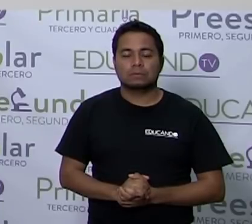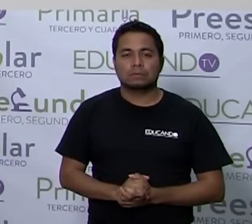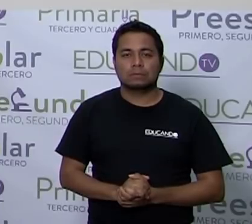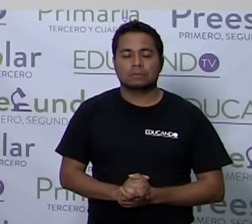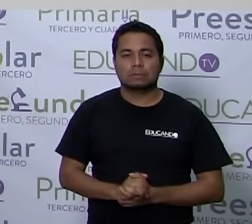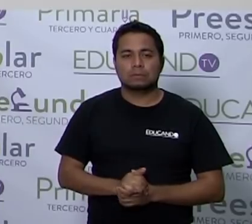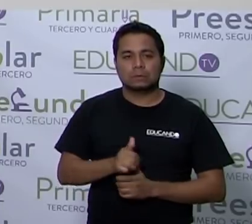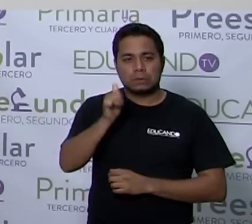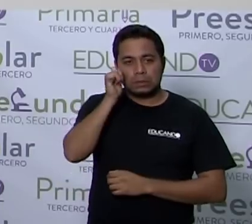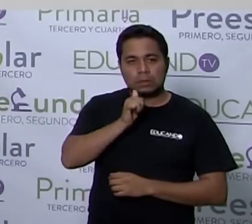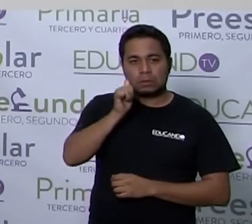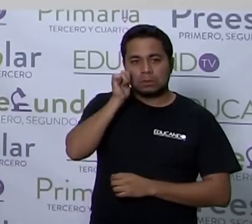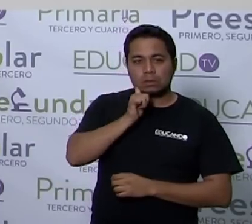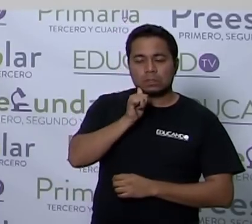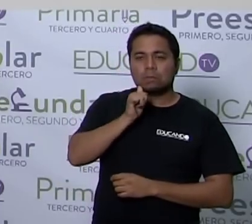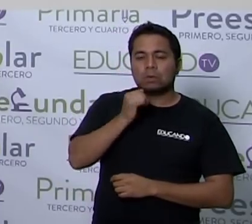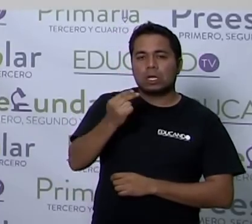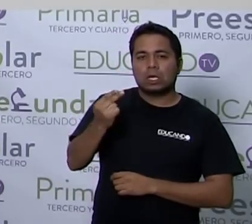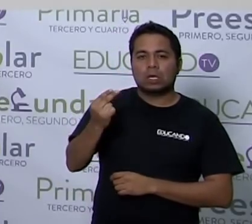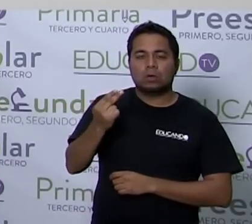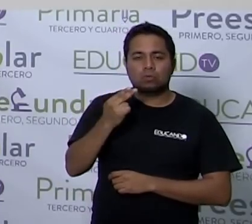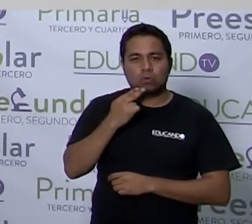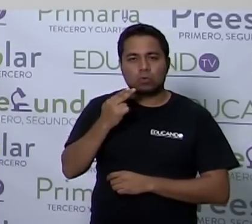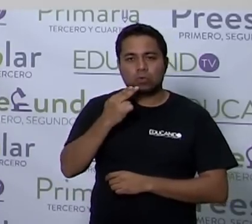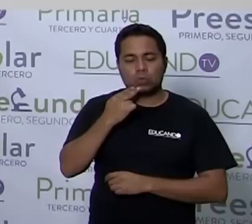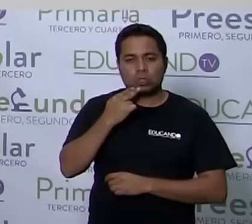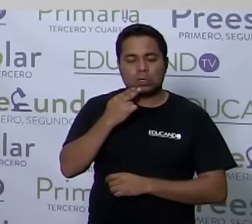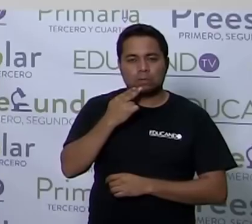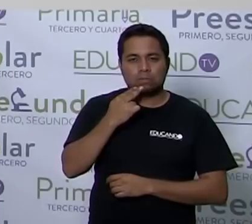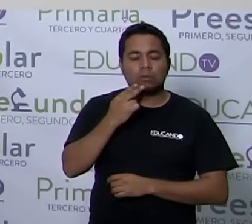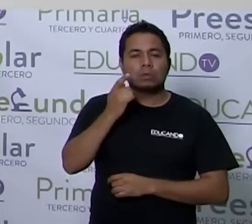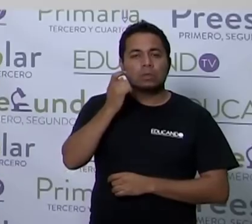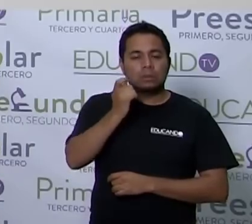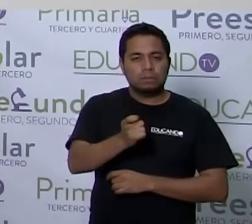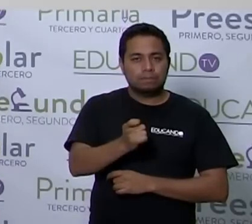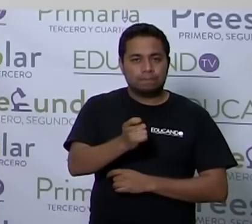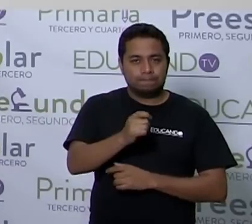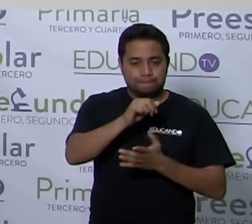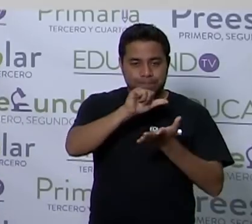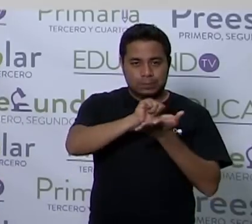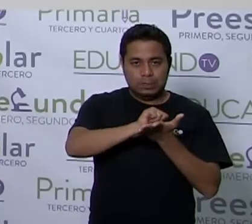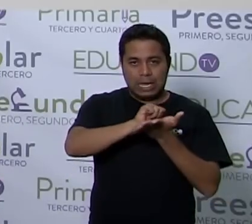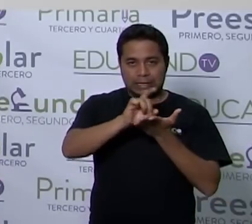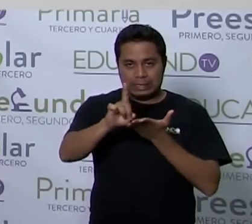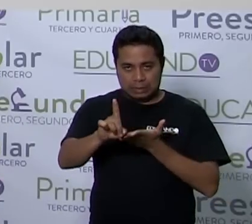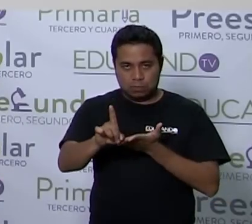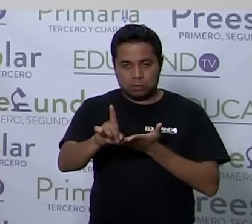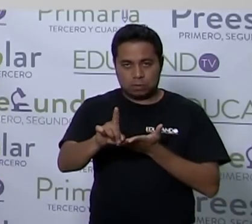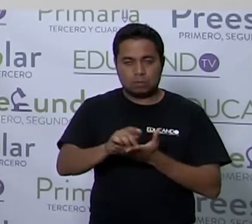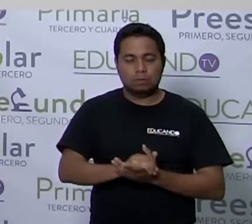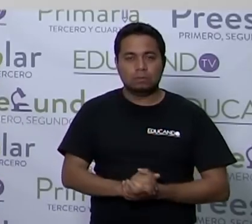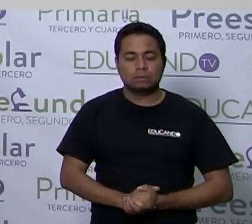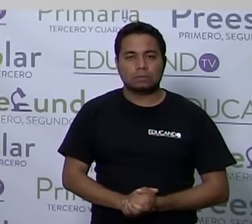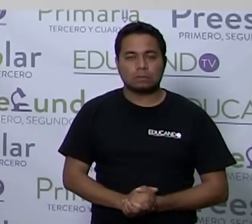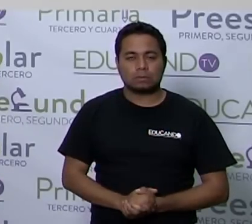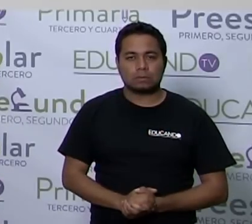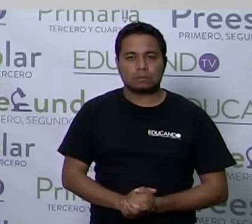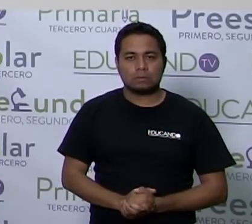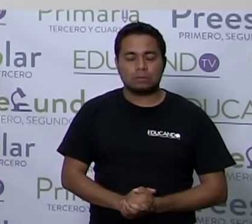esta es la palabra de enlace, utilizamos adjetivos.